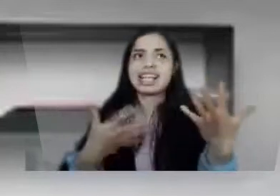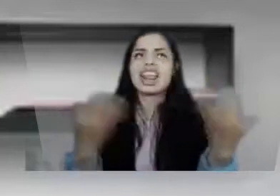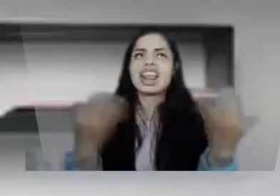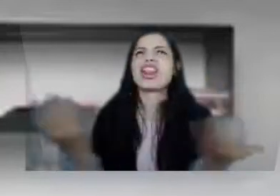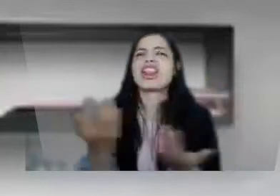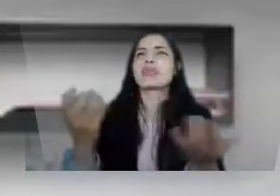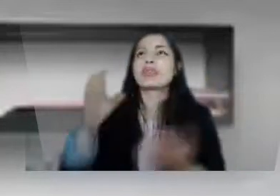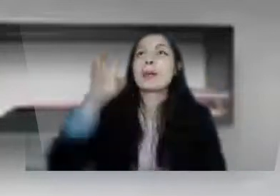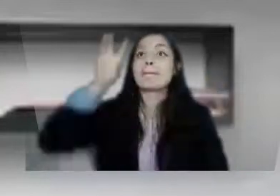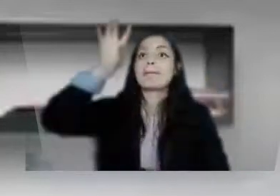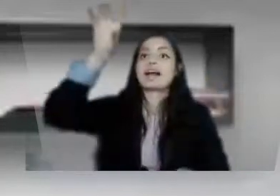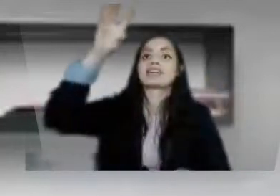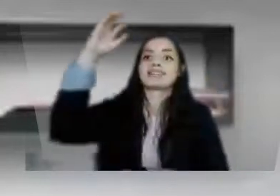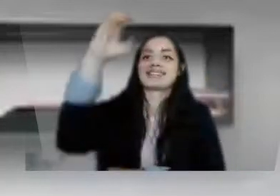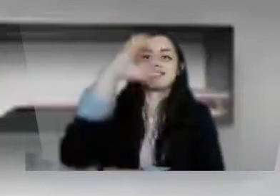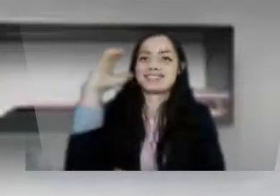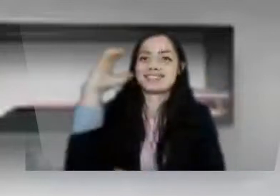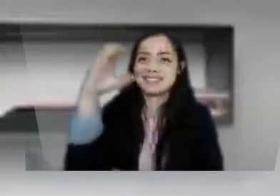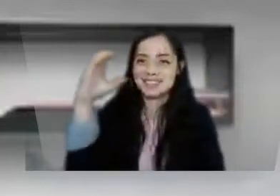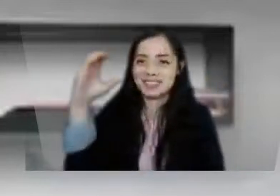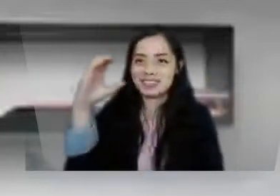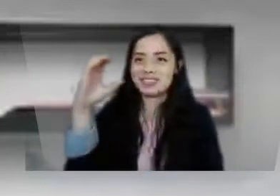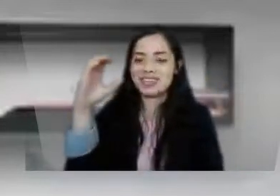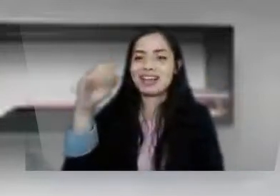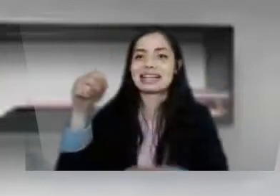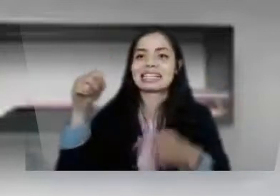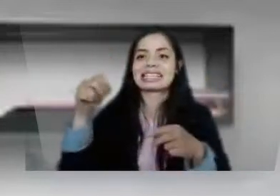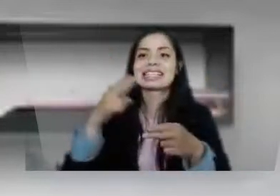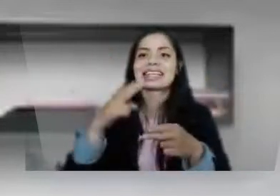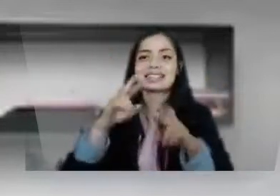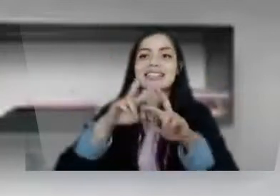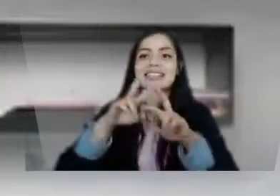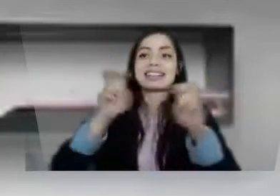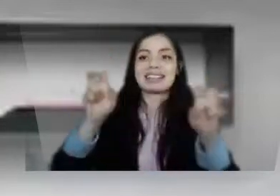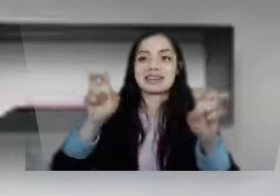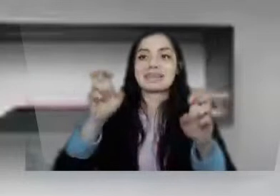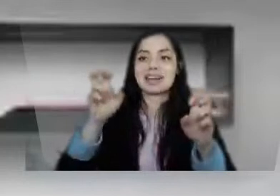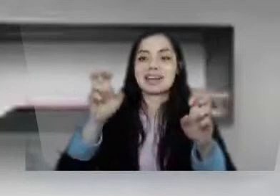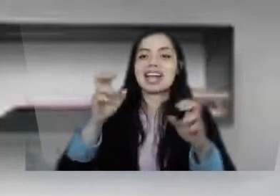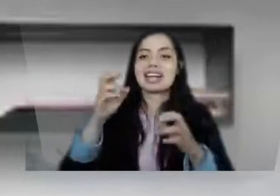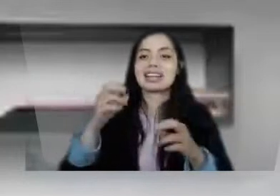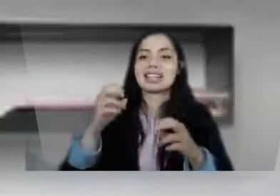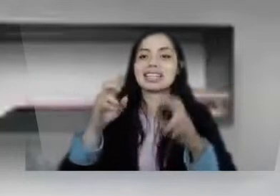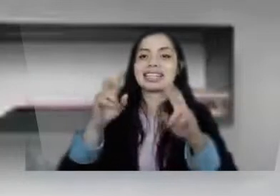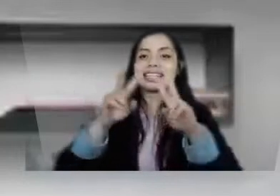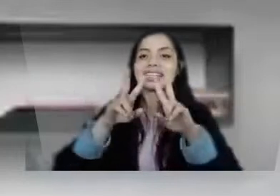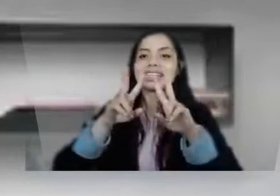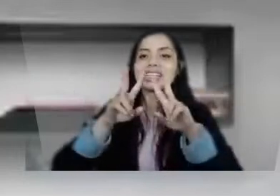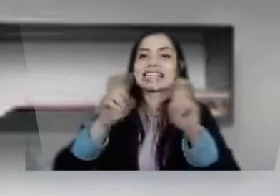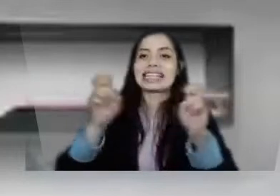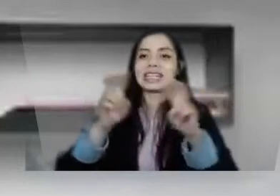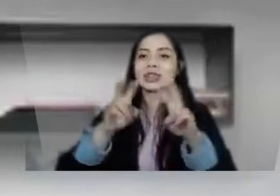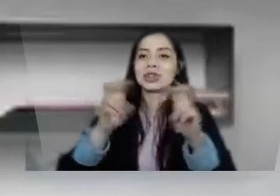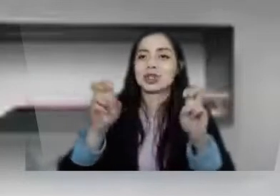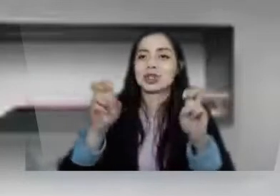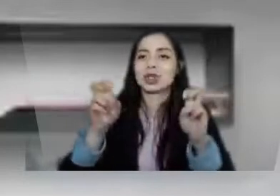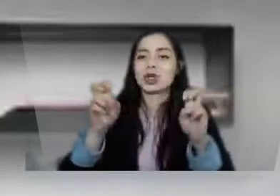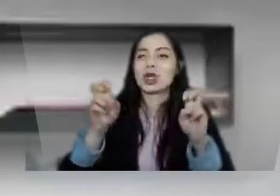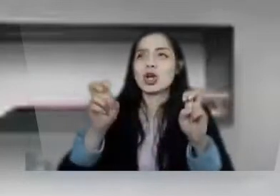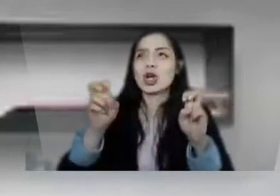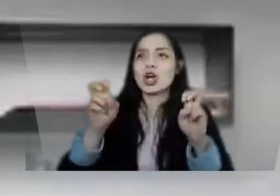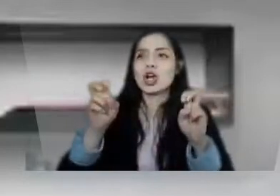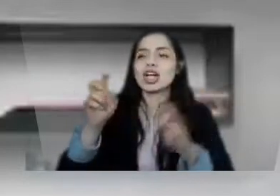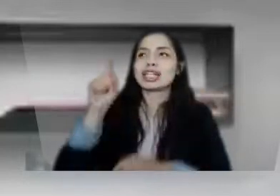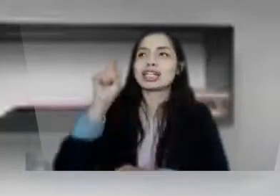de MinCiencias y en nuestro canal oficial de YouTube. Ya a partir de este momento lo pueden acceder y por favor compártanlo